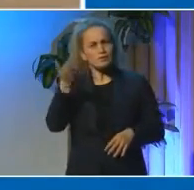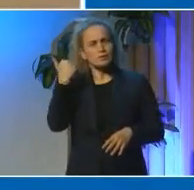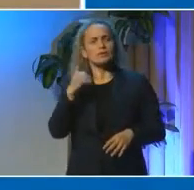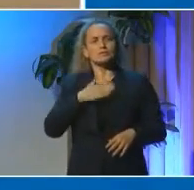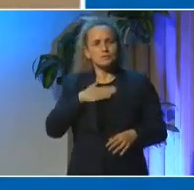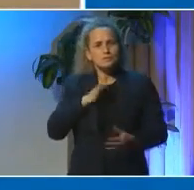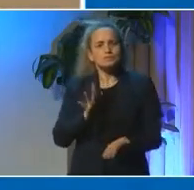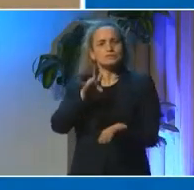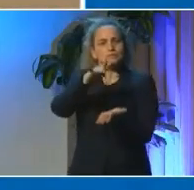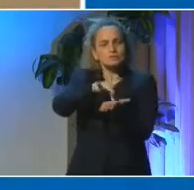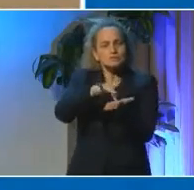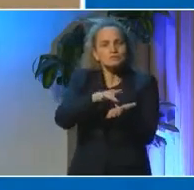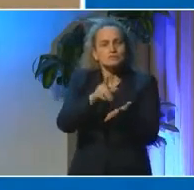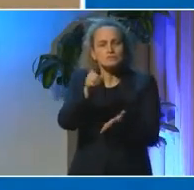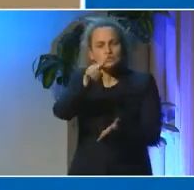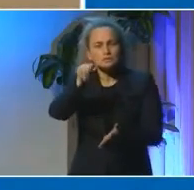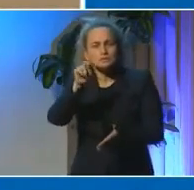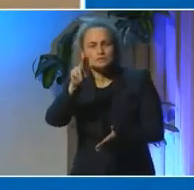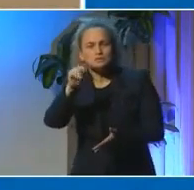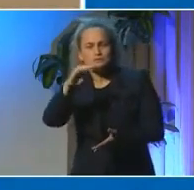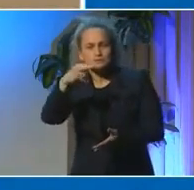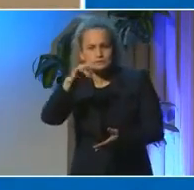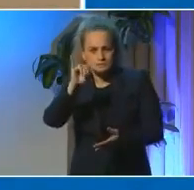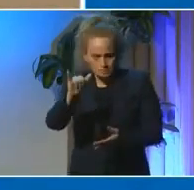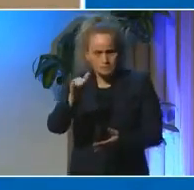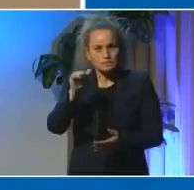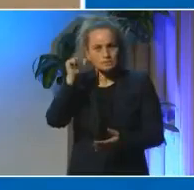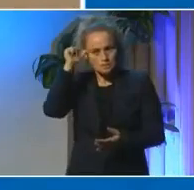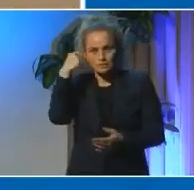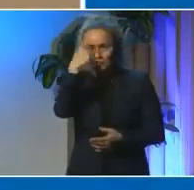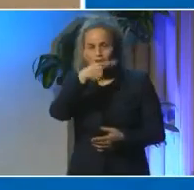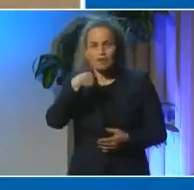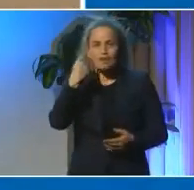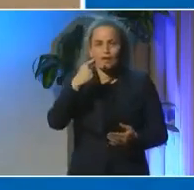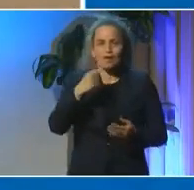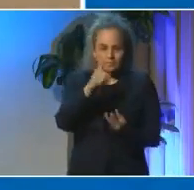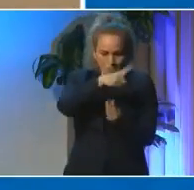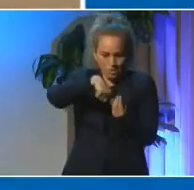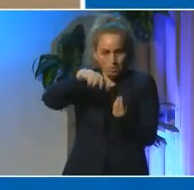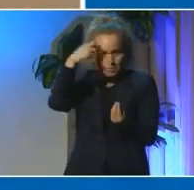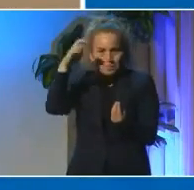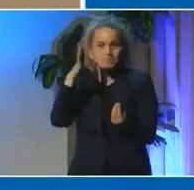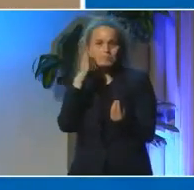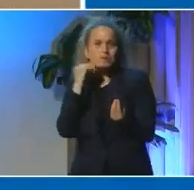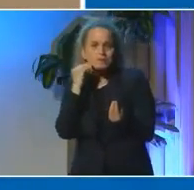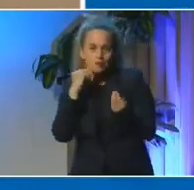centro al sinchi y y recuerdo la cara de fel las científicas